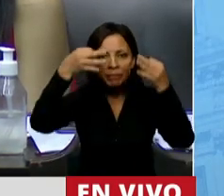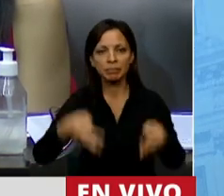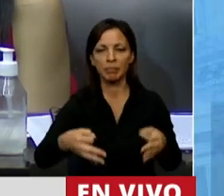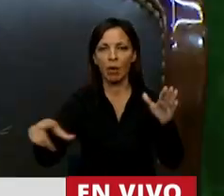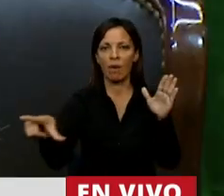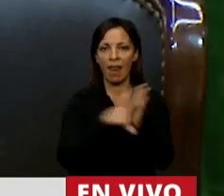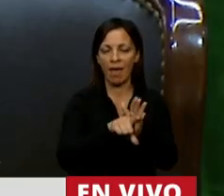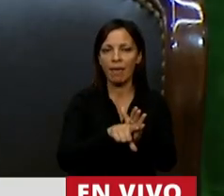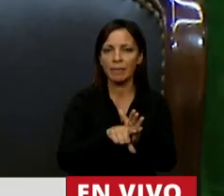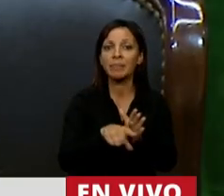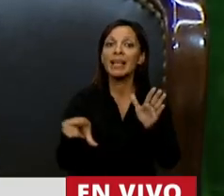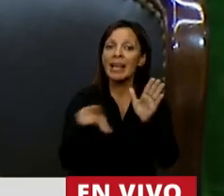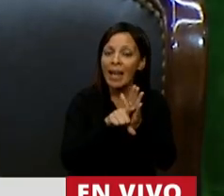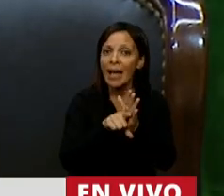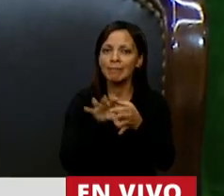ley